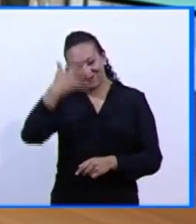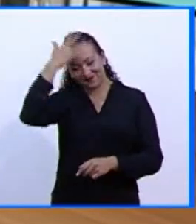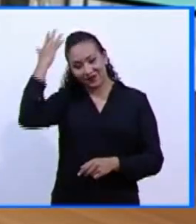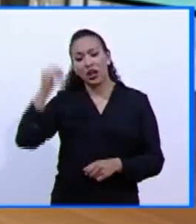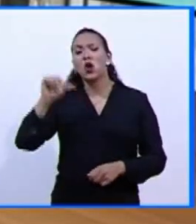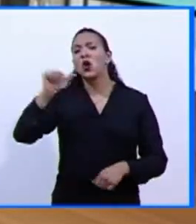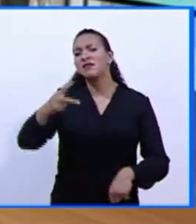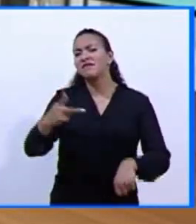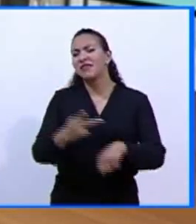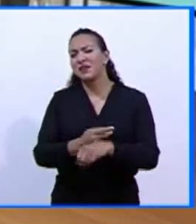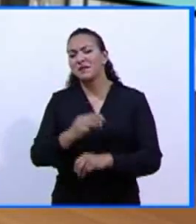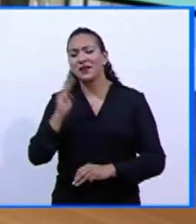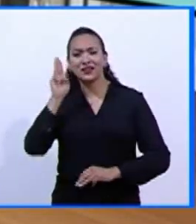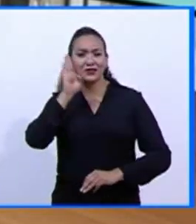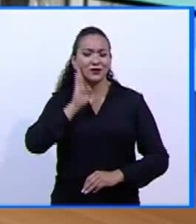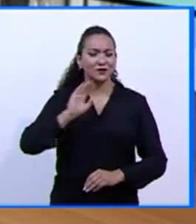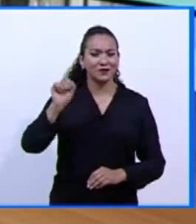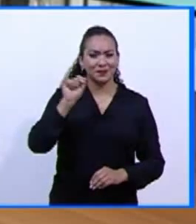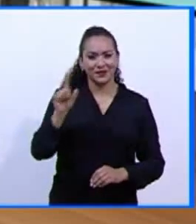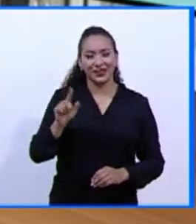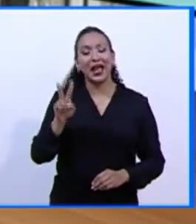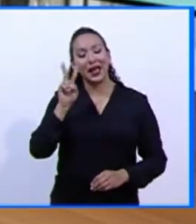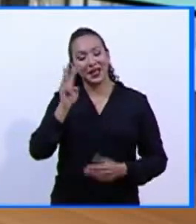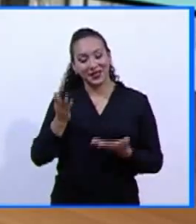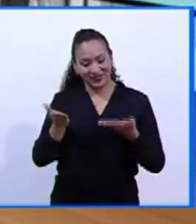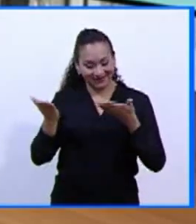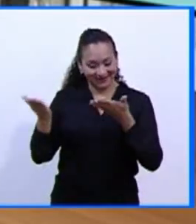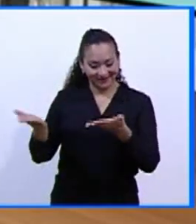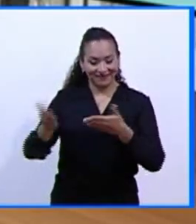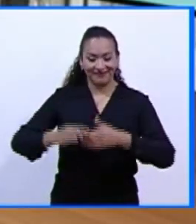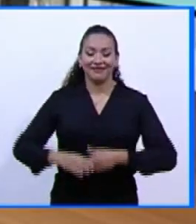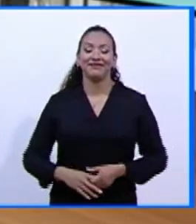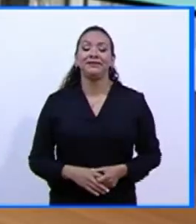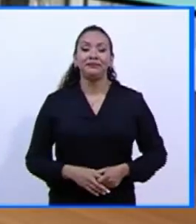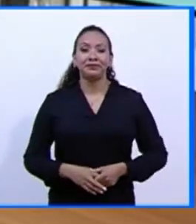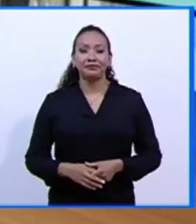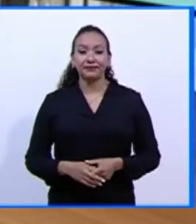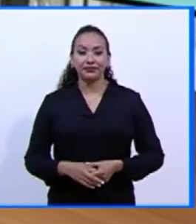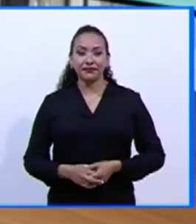los ministros en sesión del Pleno. Te escuchamos con atención, Mario.